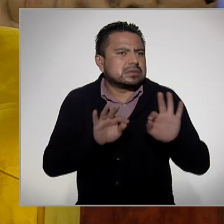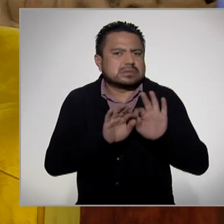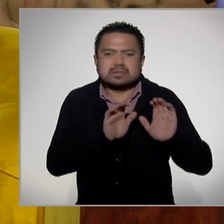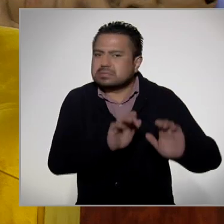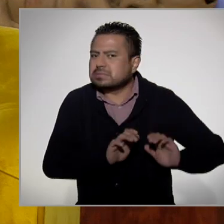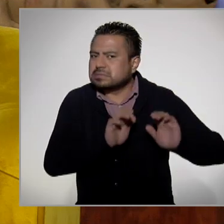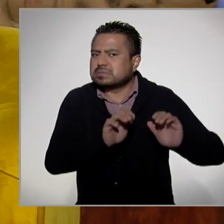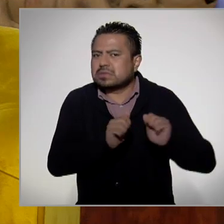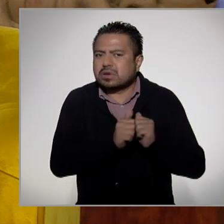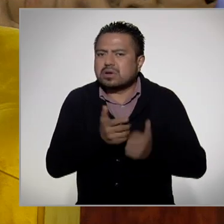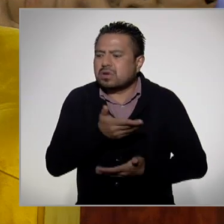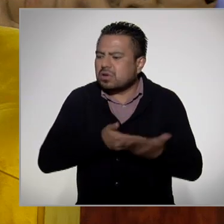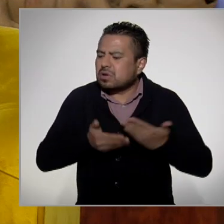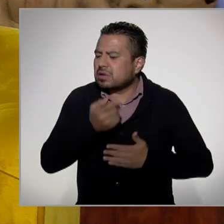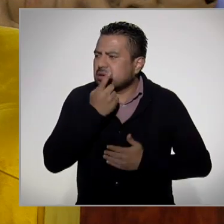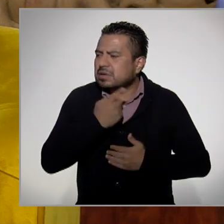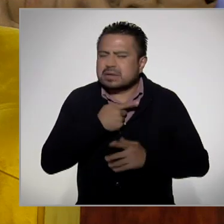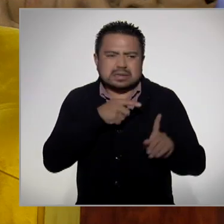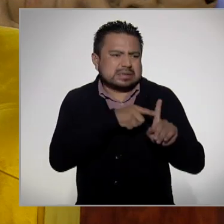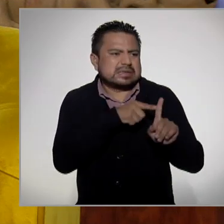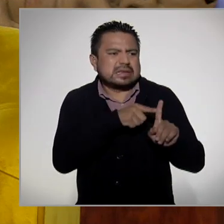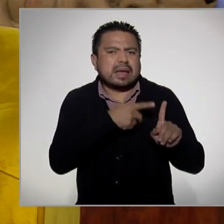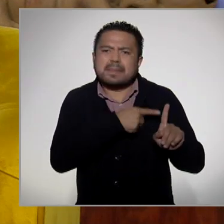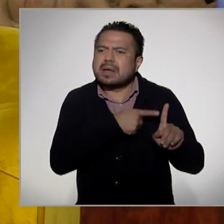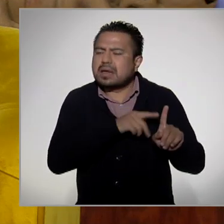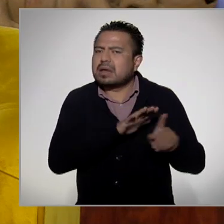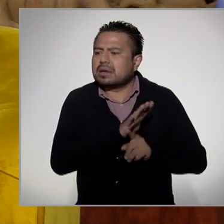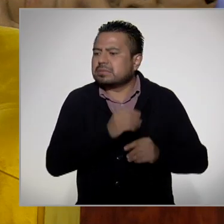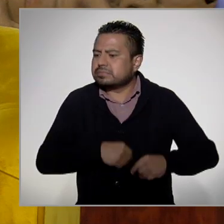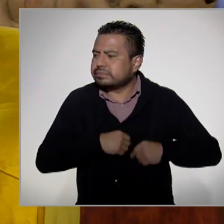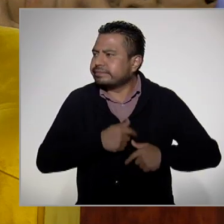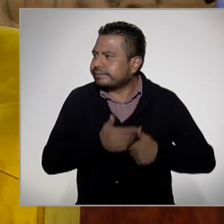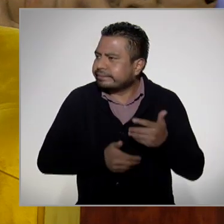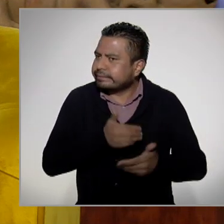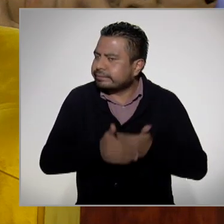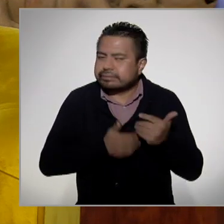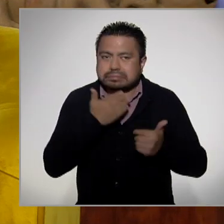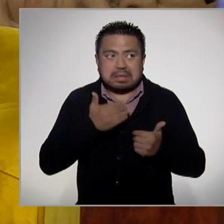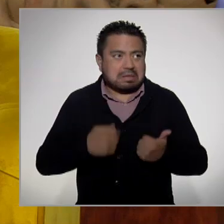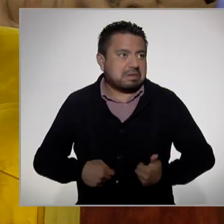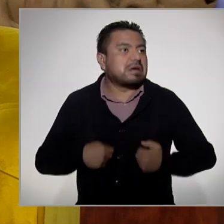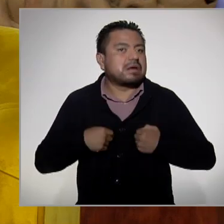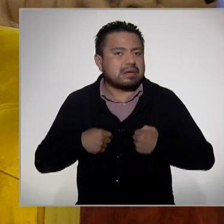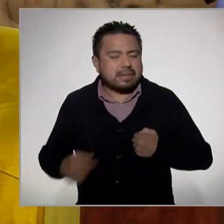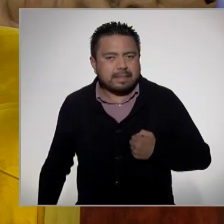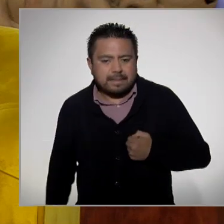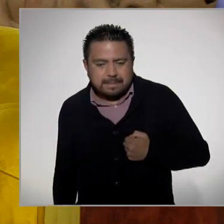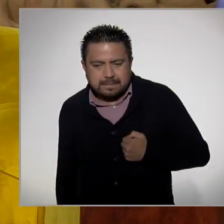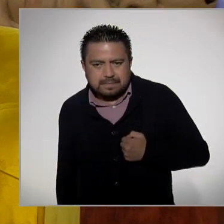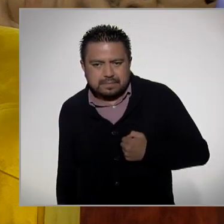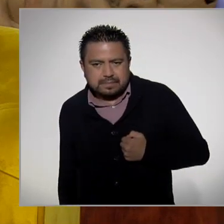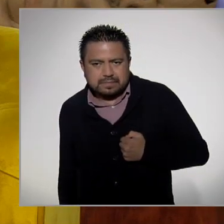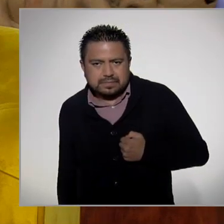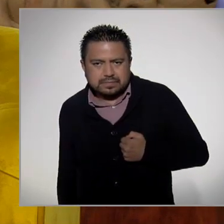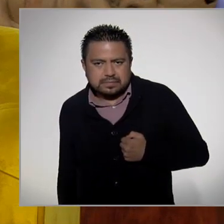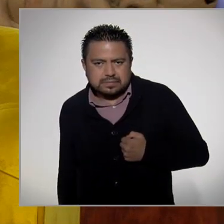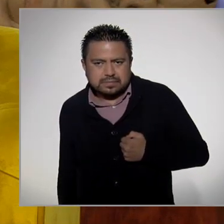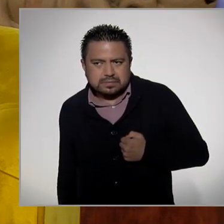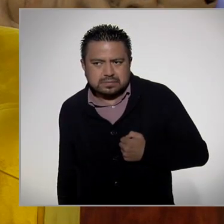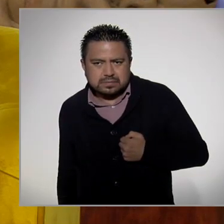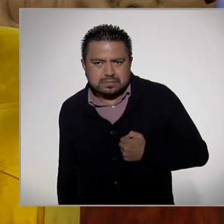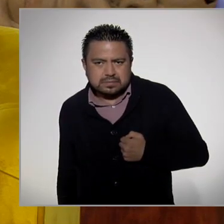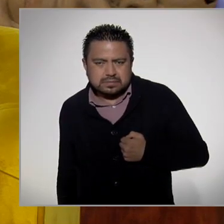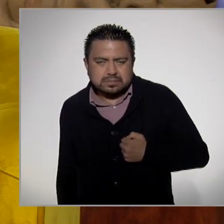ganglios y nos comparte que es una persona que ha sobrevivido al cáncer y también muchas preguntas con respecto a los sangrados